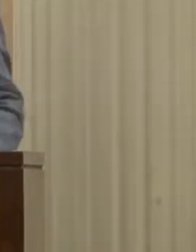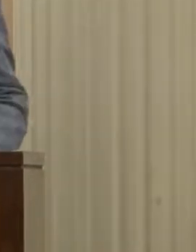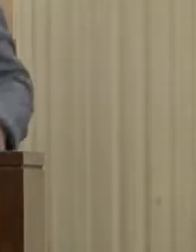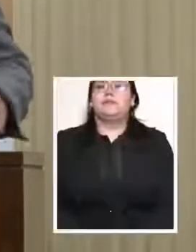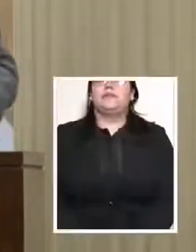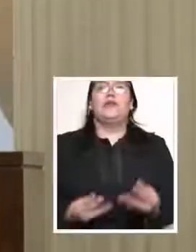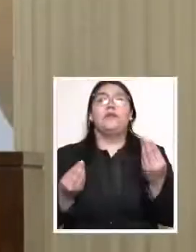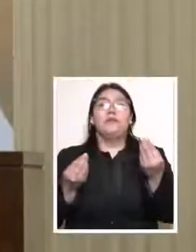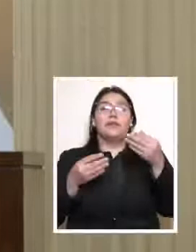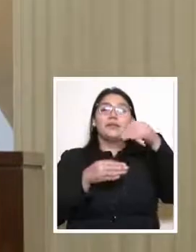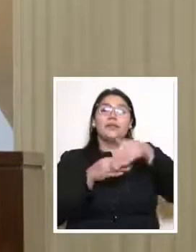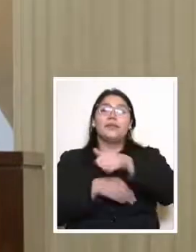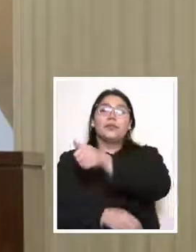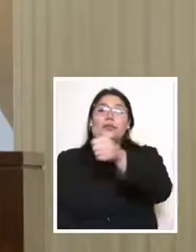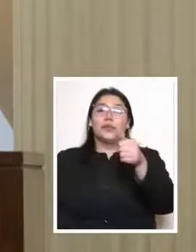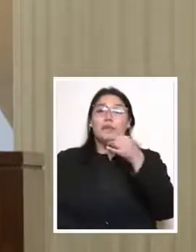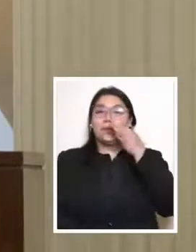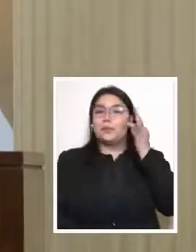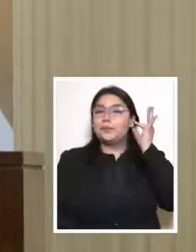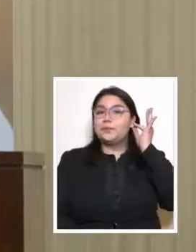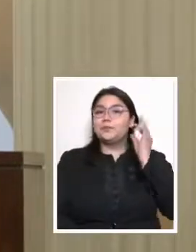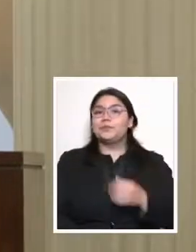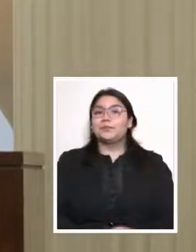Muy buenas tardes a todas y a todos.